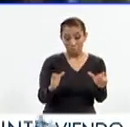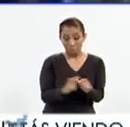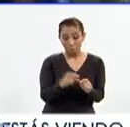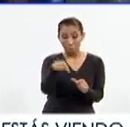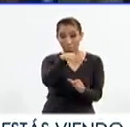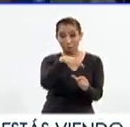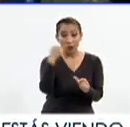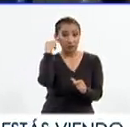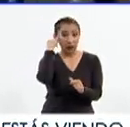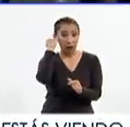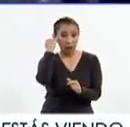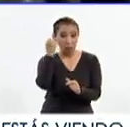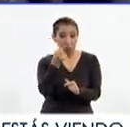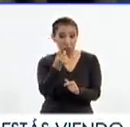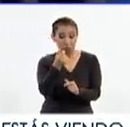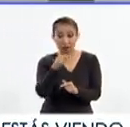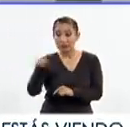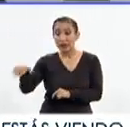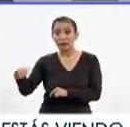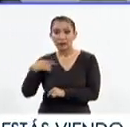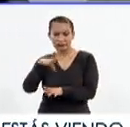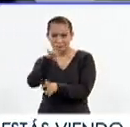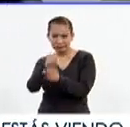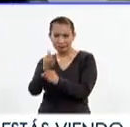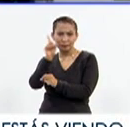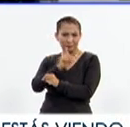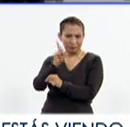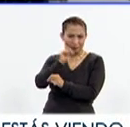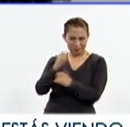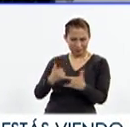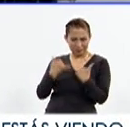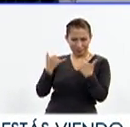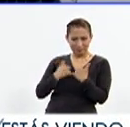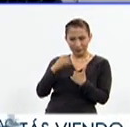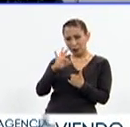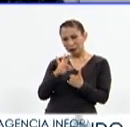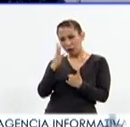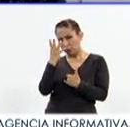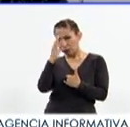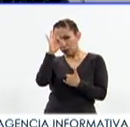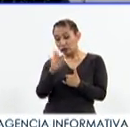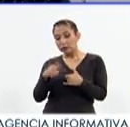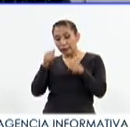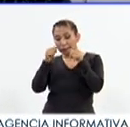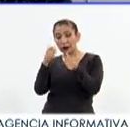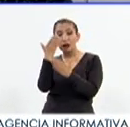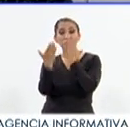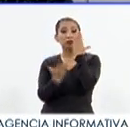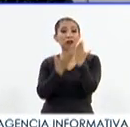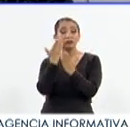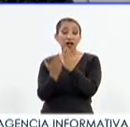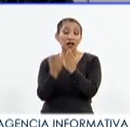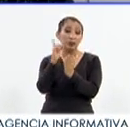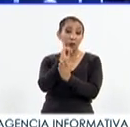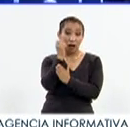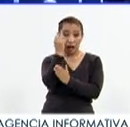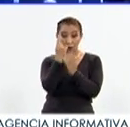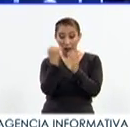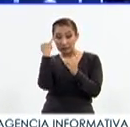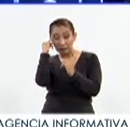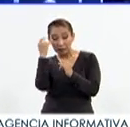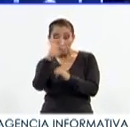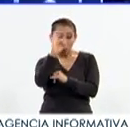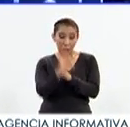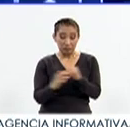la población indígena. Mientras que del total de las mexicanas jóvenes, 44% se dedica a estudiar, entre las mujeres indígenas